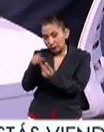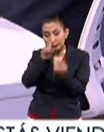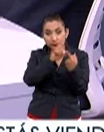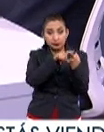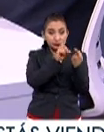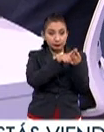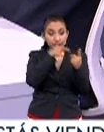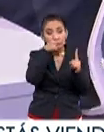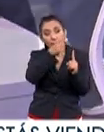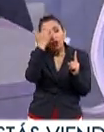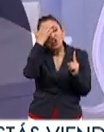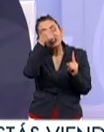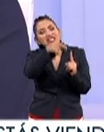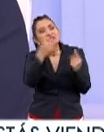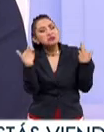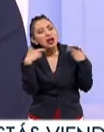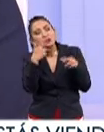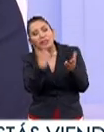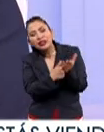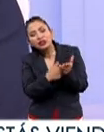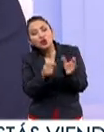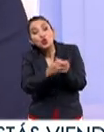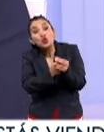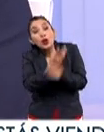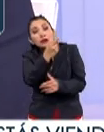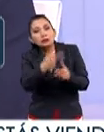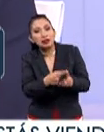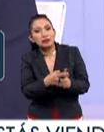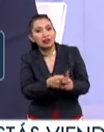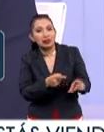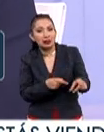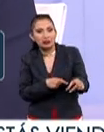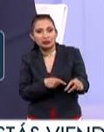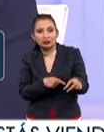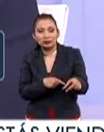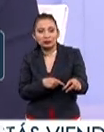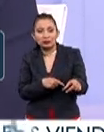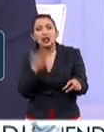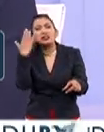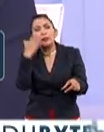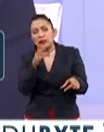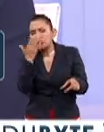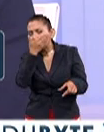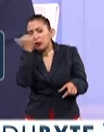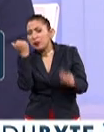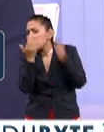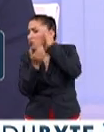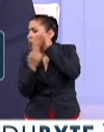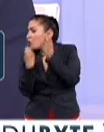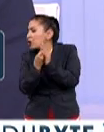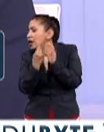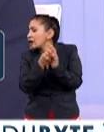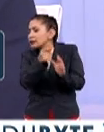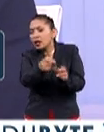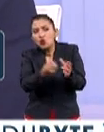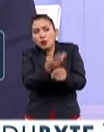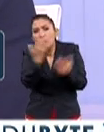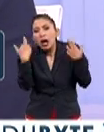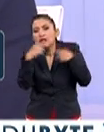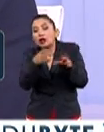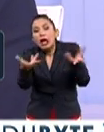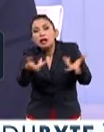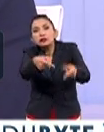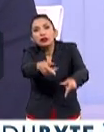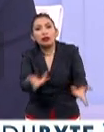Una, conocer cómo son los maestros principiantes de matemáticas. Es decir, se sabe muy poco sobre cómo es la enseñanza de